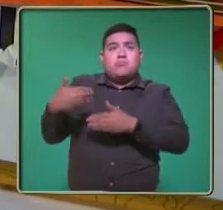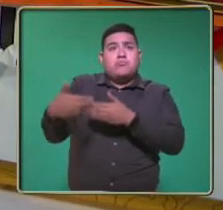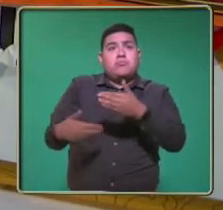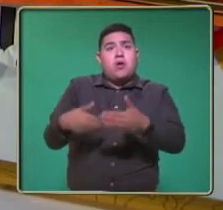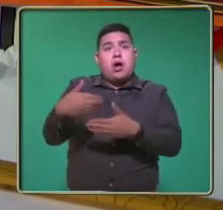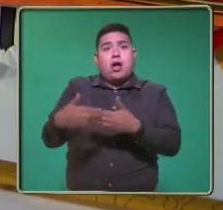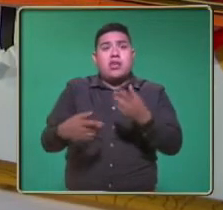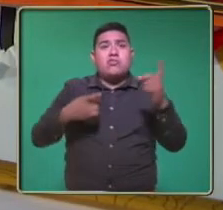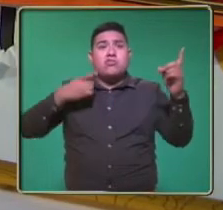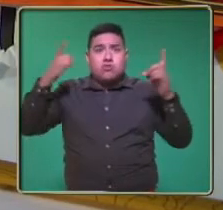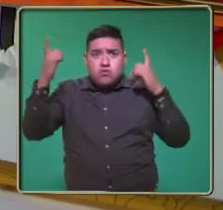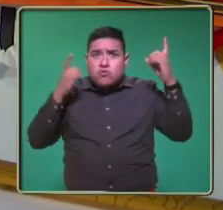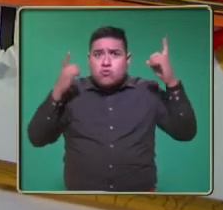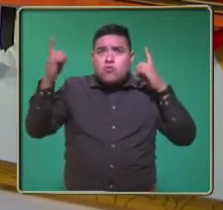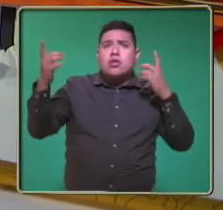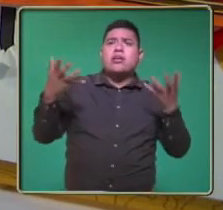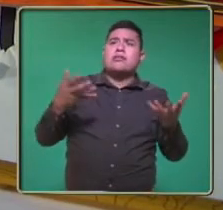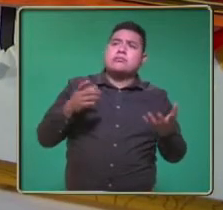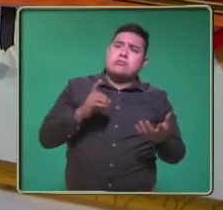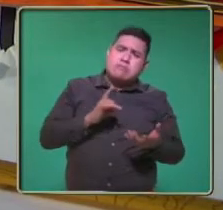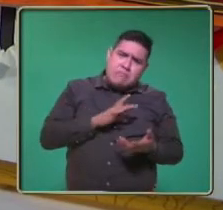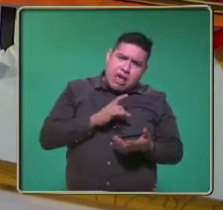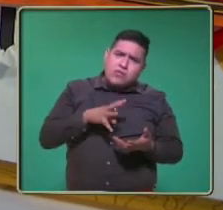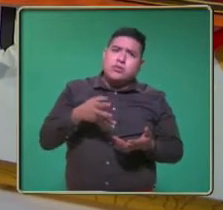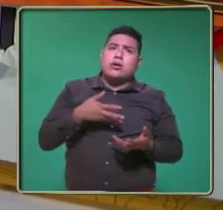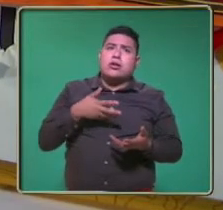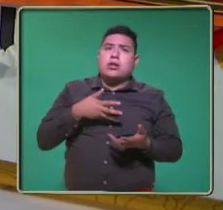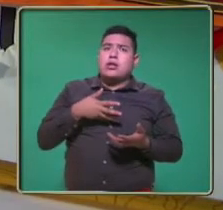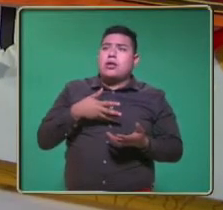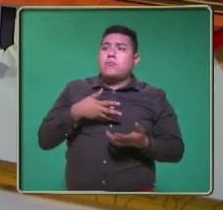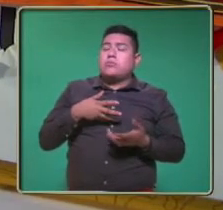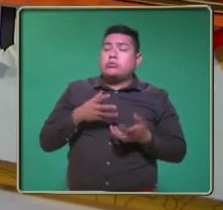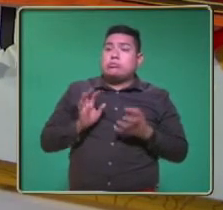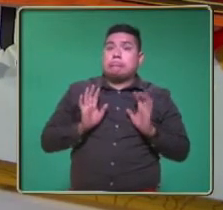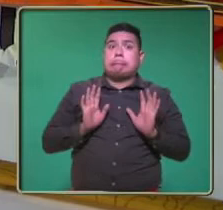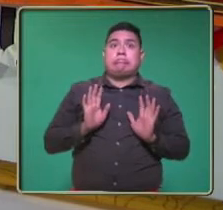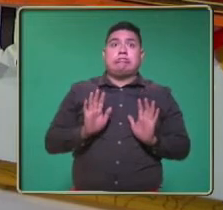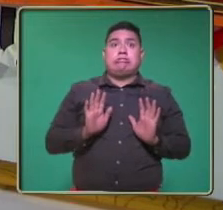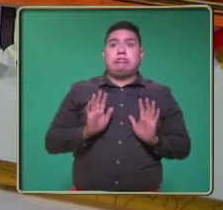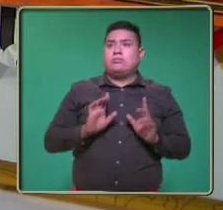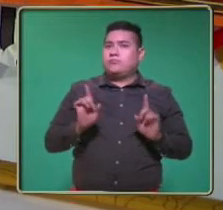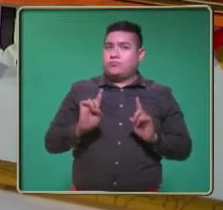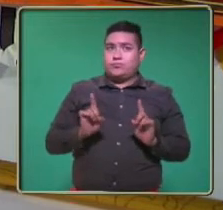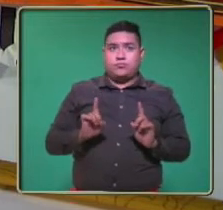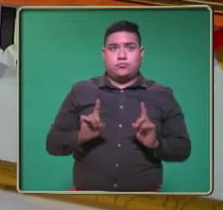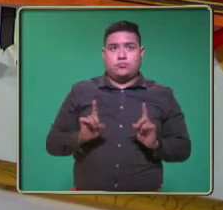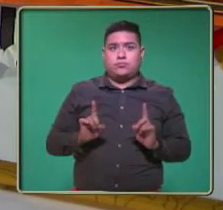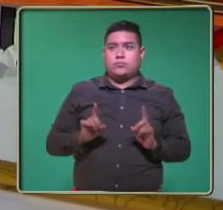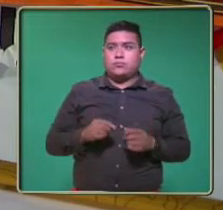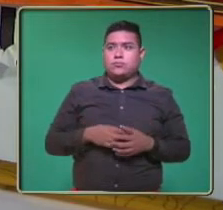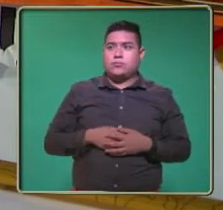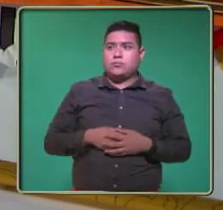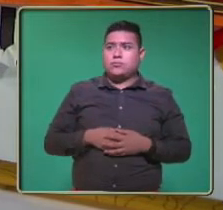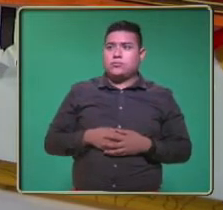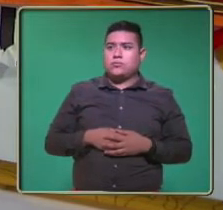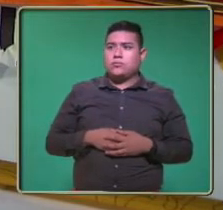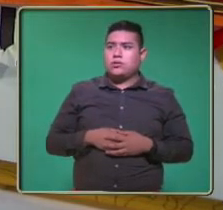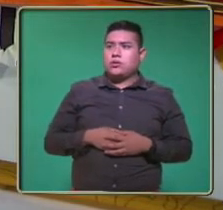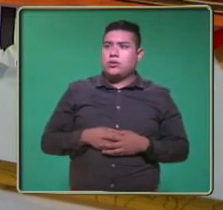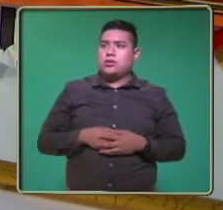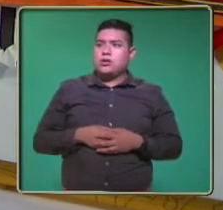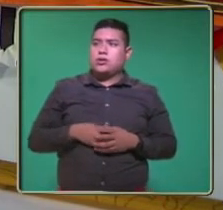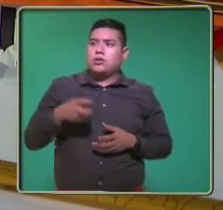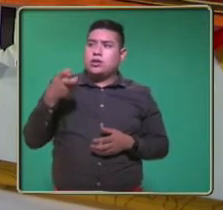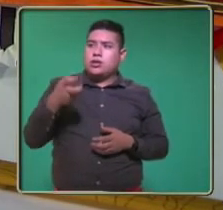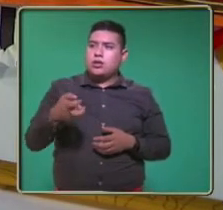seguimos con dudas o inquietudes, esto no puede paralizarte. Esto tiene que darte un impulso a seguir adelante. Y